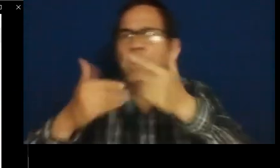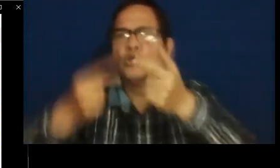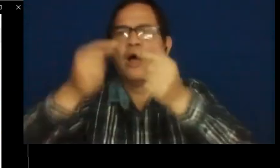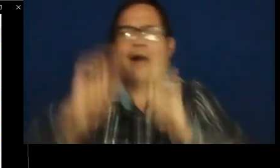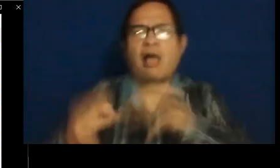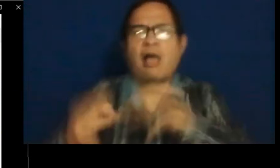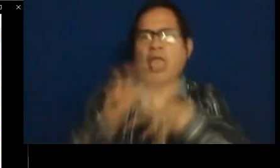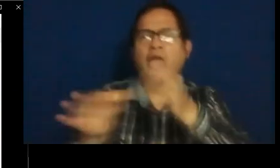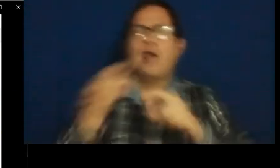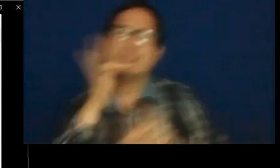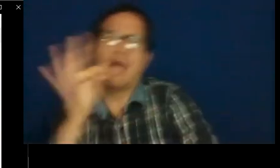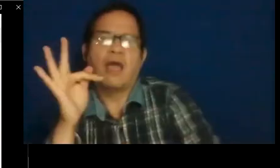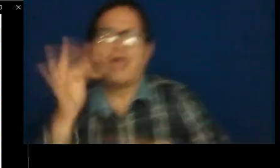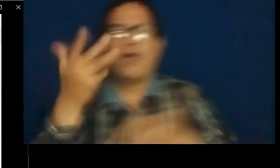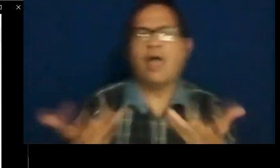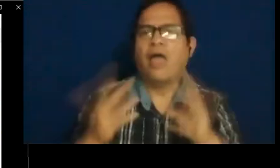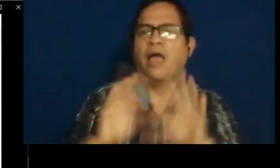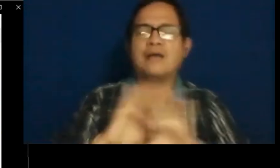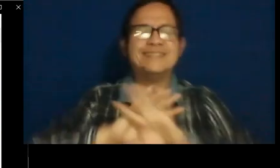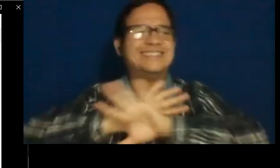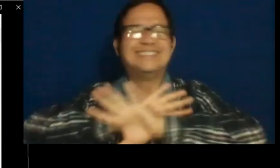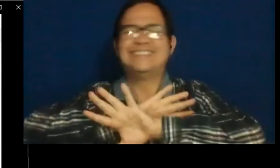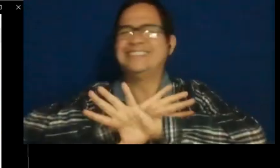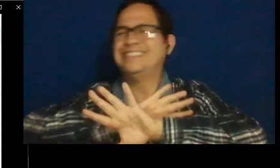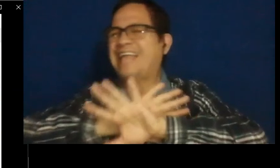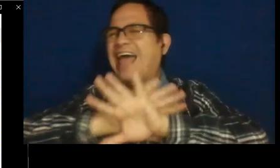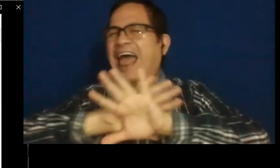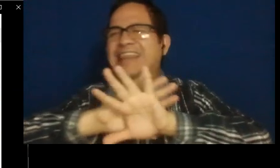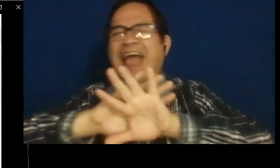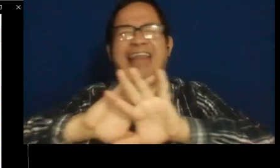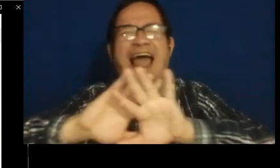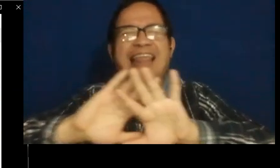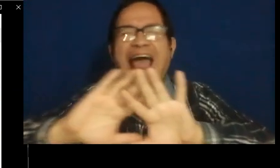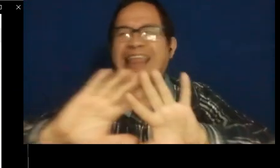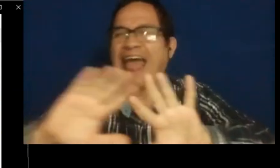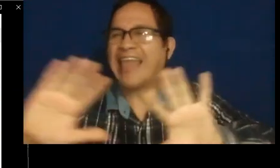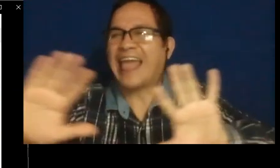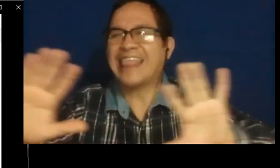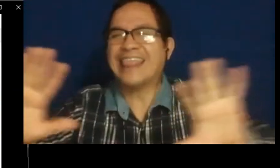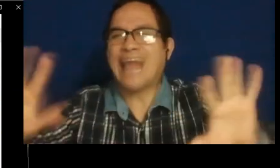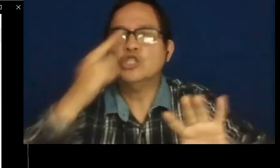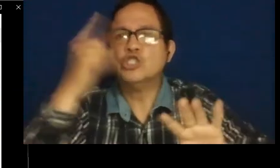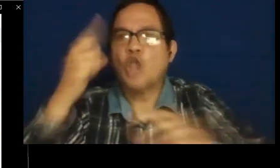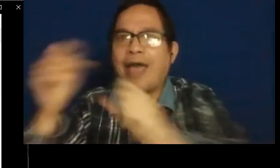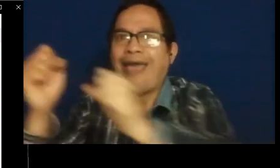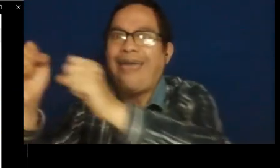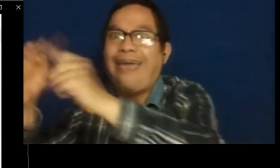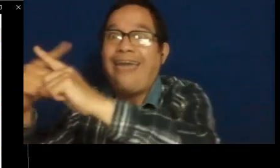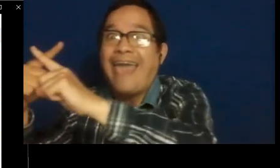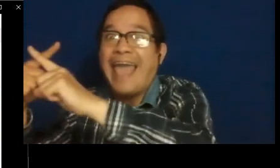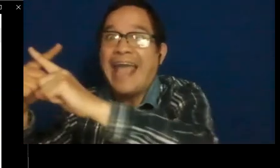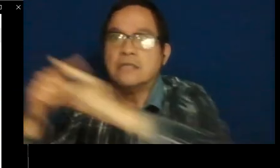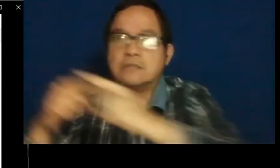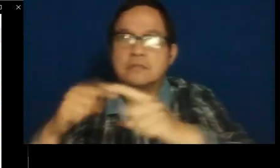reemplazar los valores de t, no hay que coger esa ecuación y aplicarla en cada uno de los lanzamientos, no, no hay que hacer nada de eso. Obtiene la ecuación